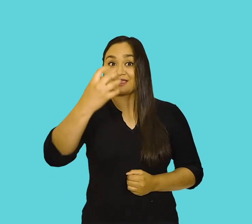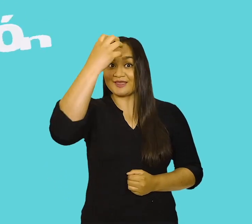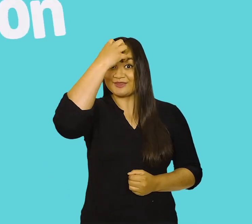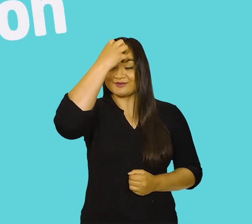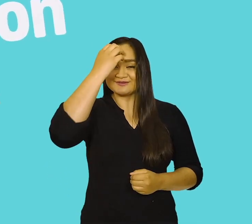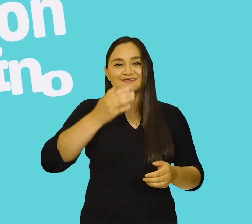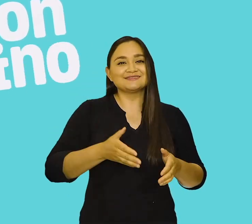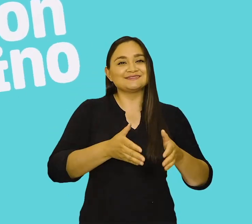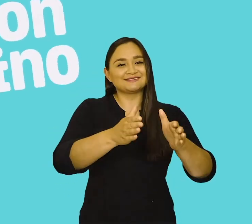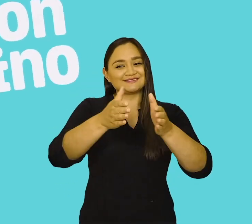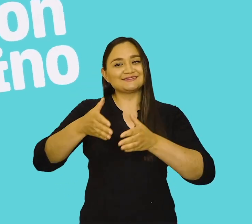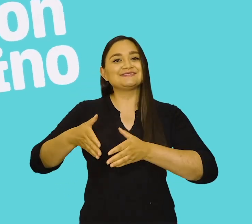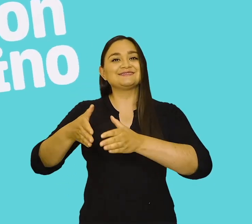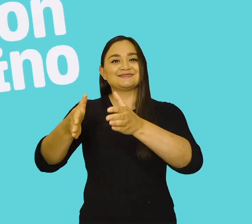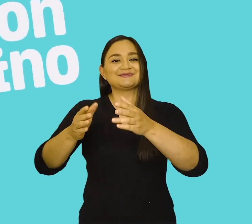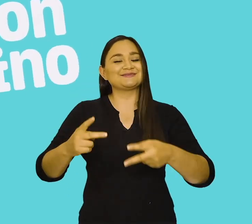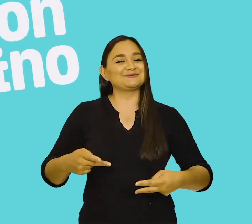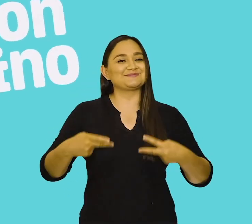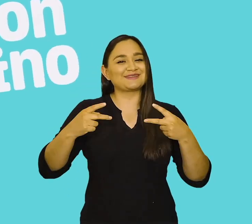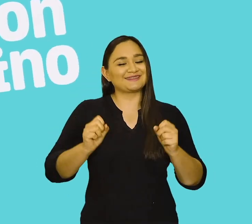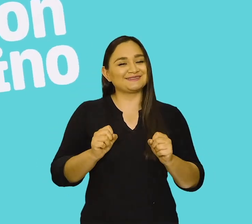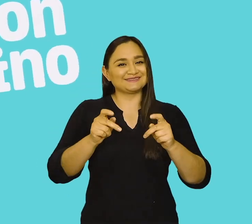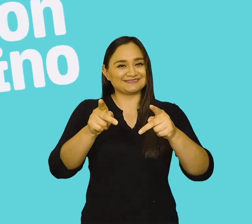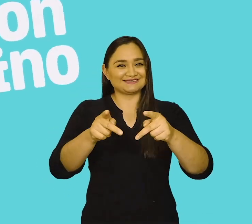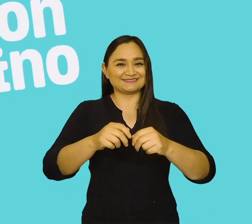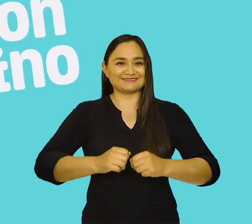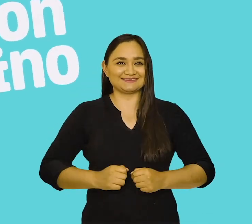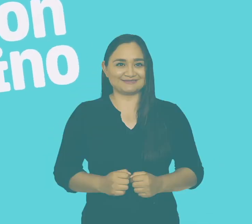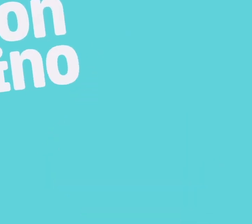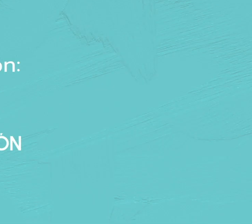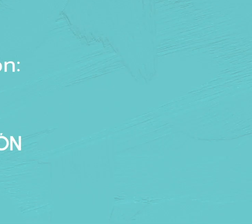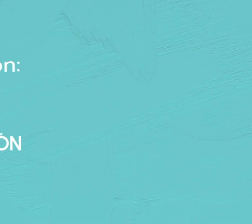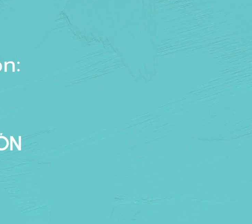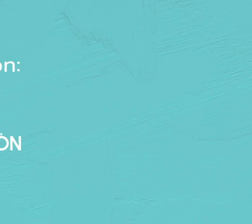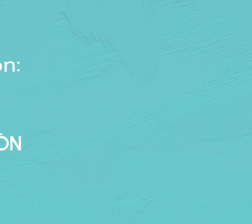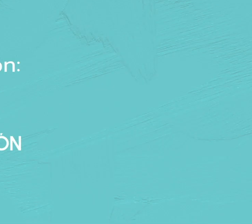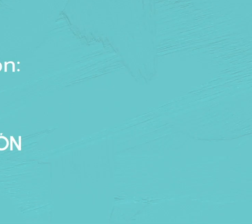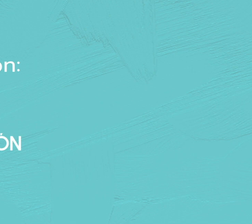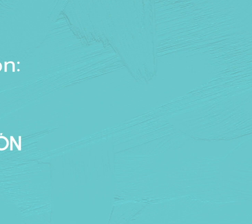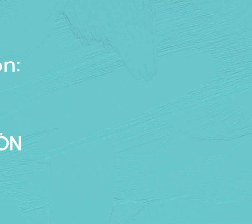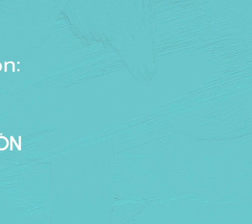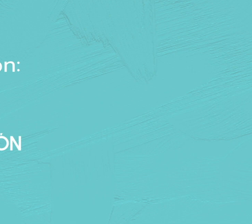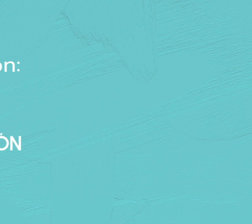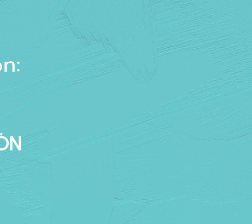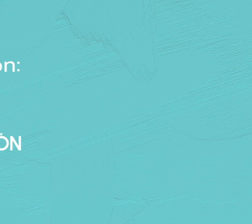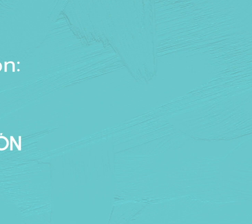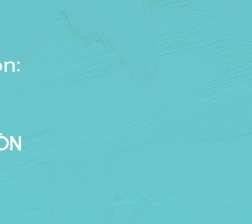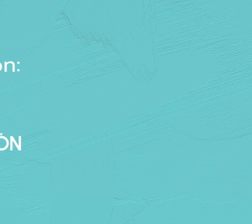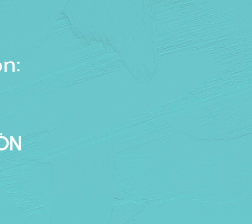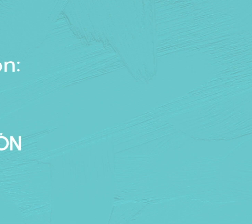La educación es el camino a una vida de oportunidades.